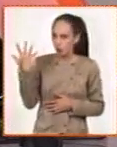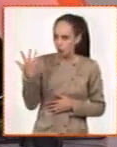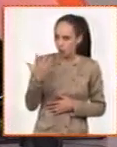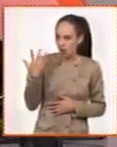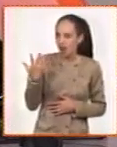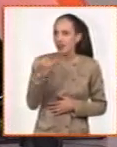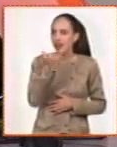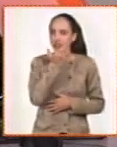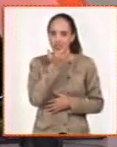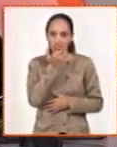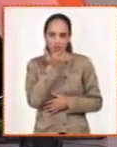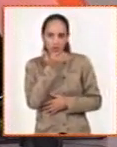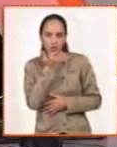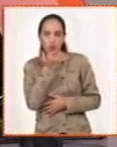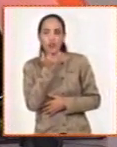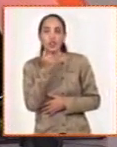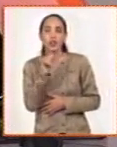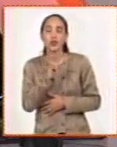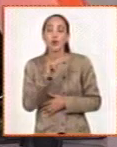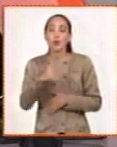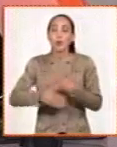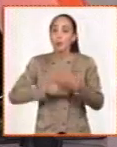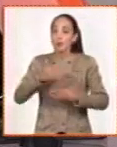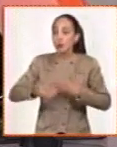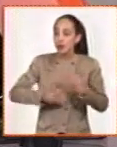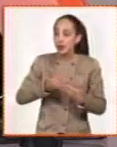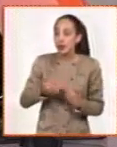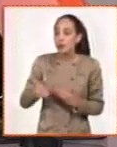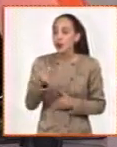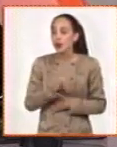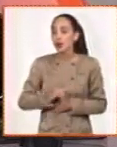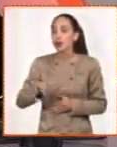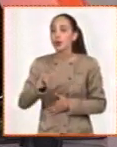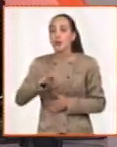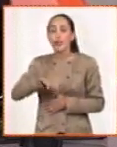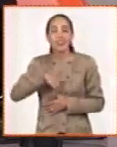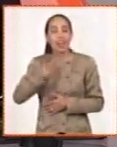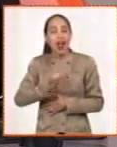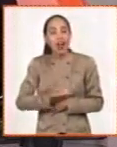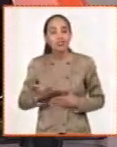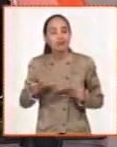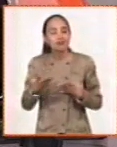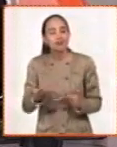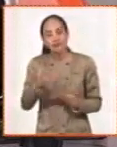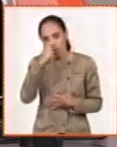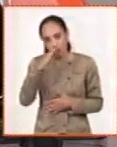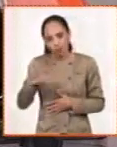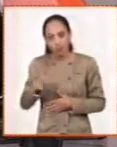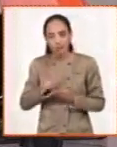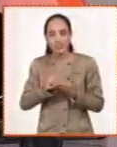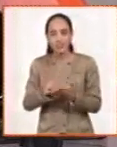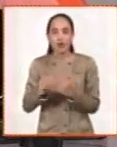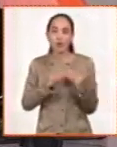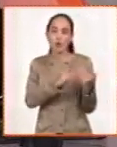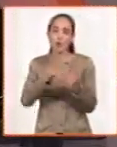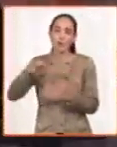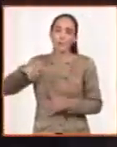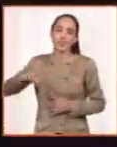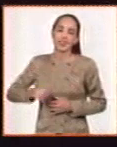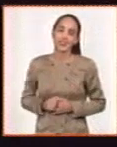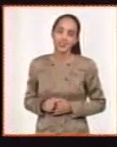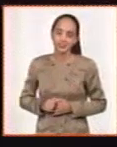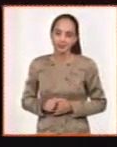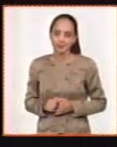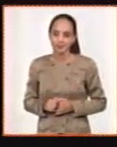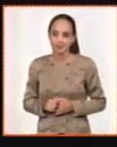de desafíos por enfrentar, también el arte hacia los niños ha ido a recorrer comunidades de Pinar del Río. Hay una